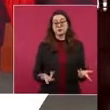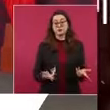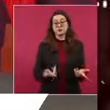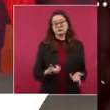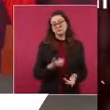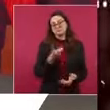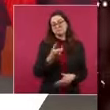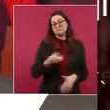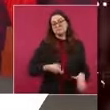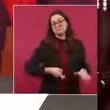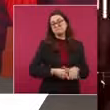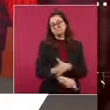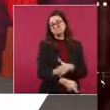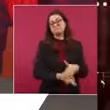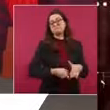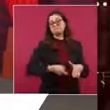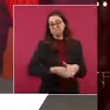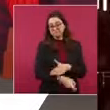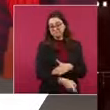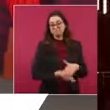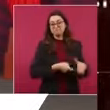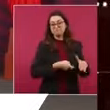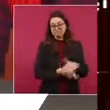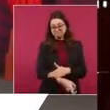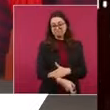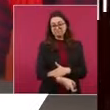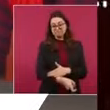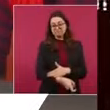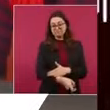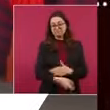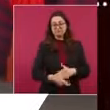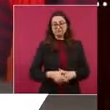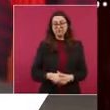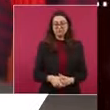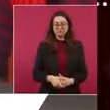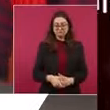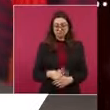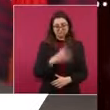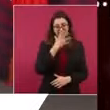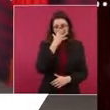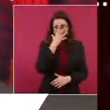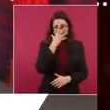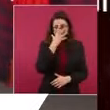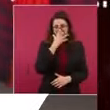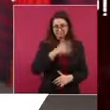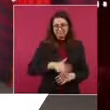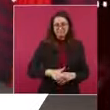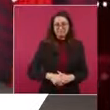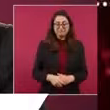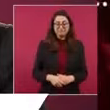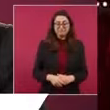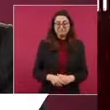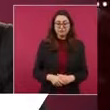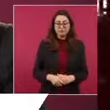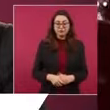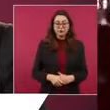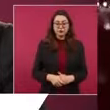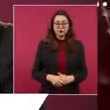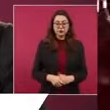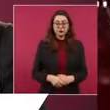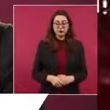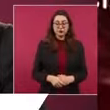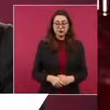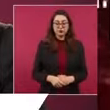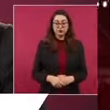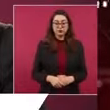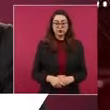los conservadores, 4 años ahí en contra, o sea, así como otro, el rector de la